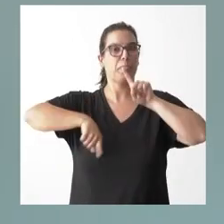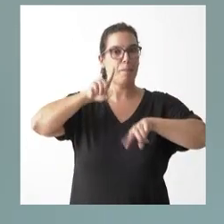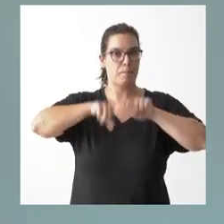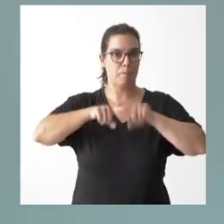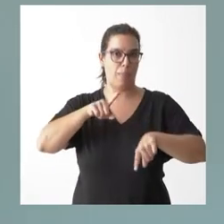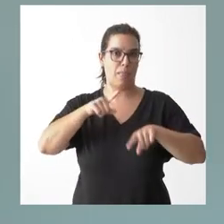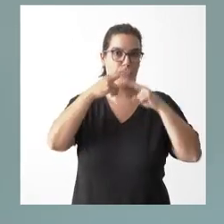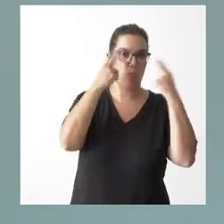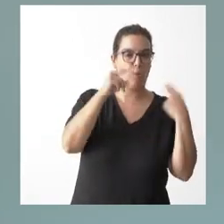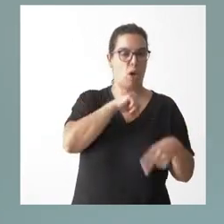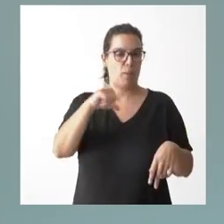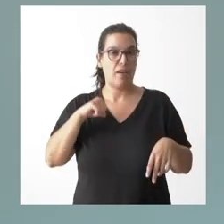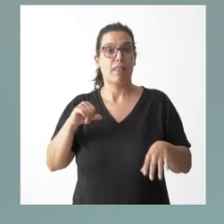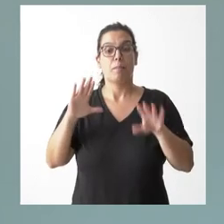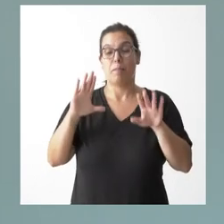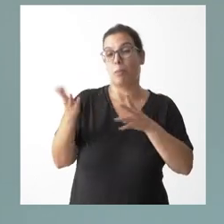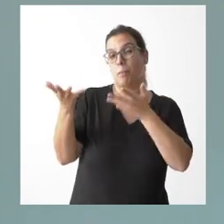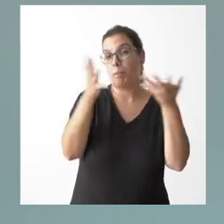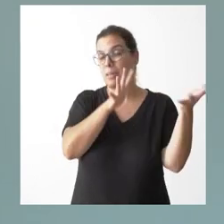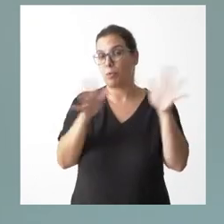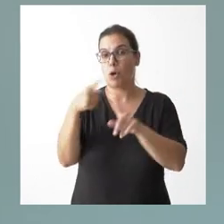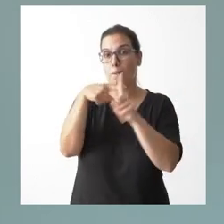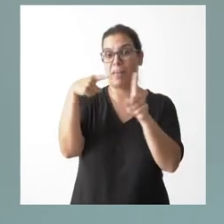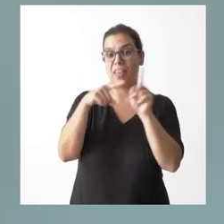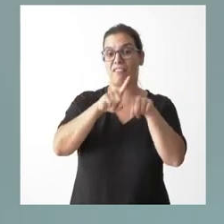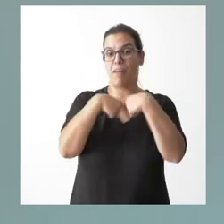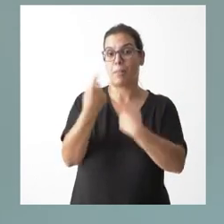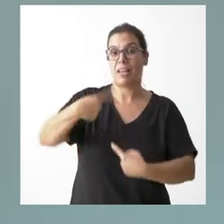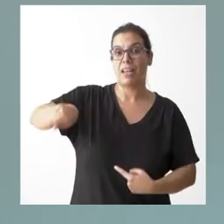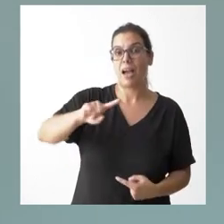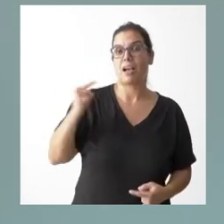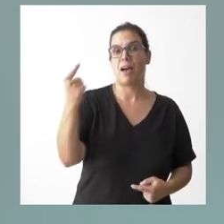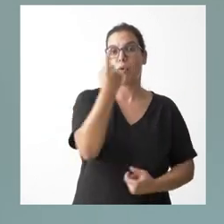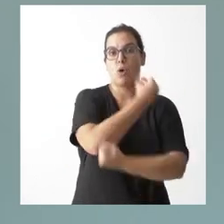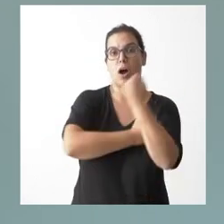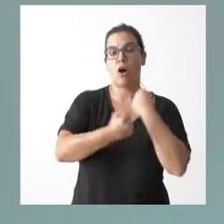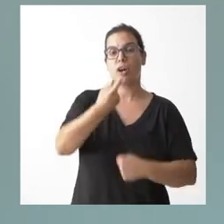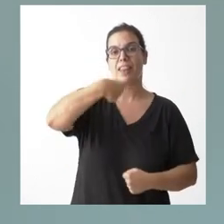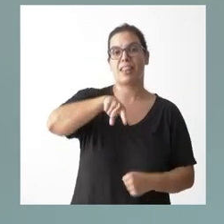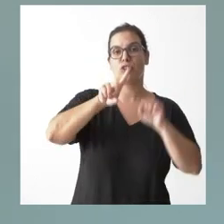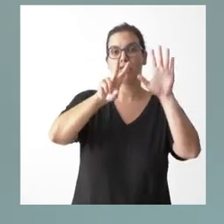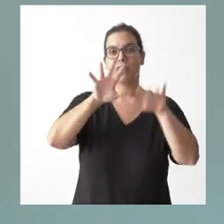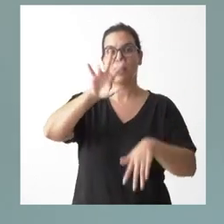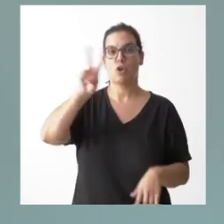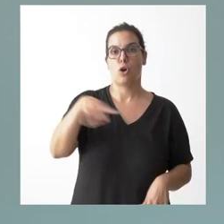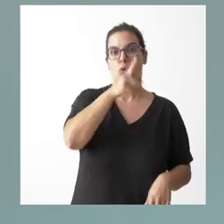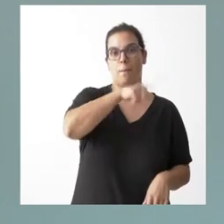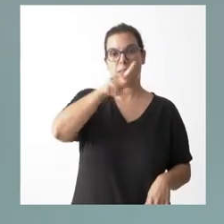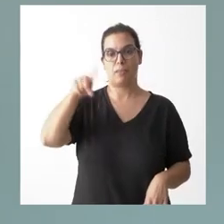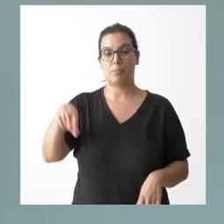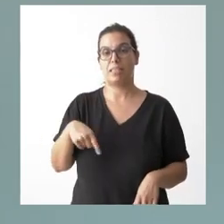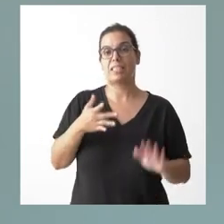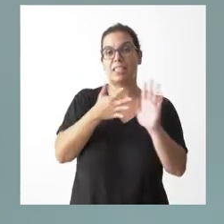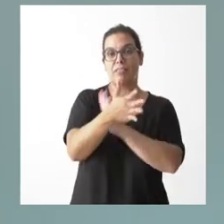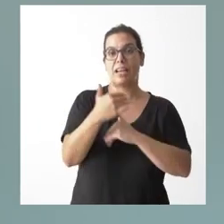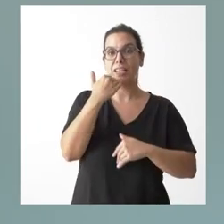escuelas públicas y privadas, pero creemos que de media cada familia ahorrará unos 175 euros mensuales, es decir, cerca de